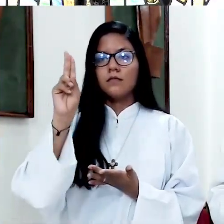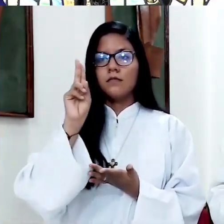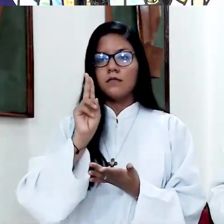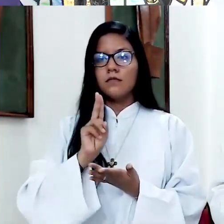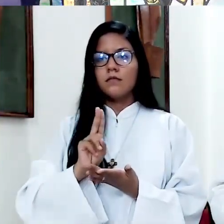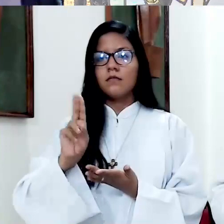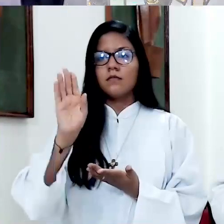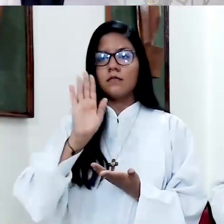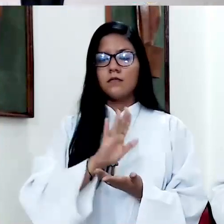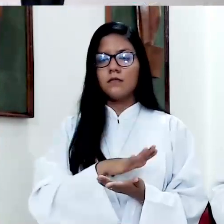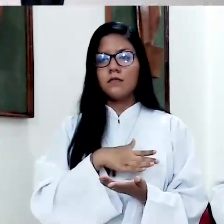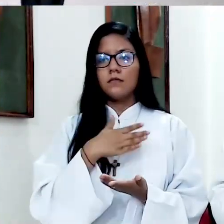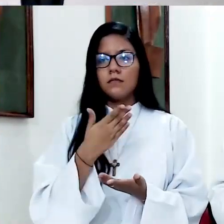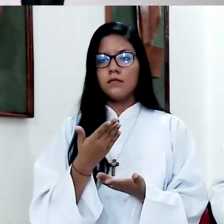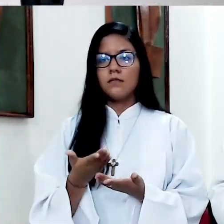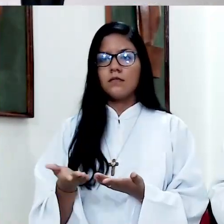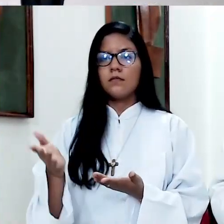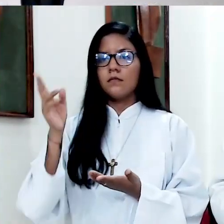Jesús.